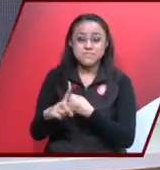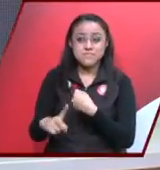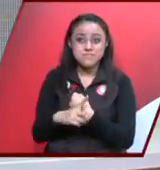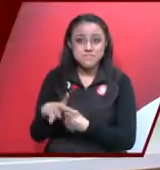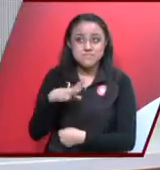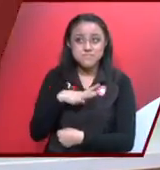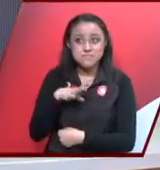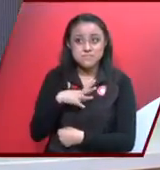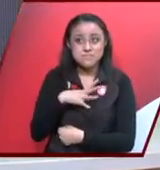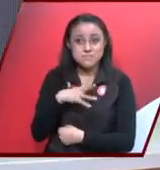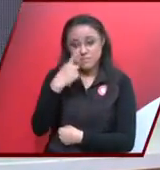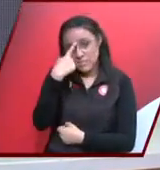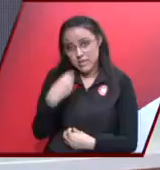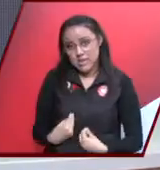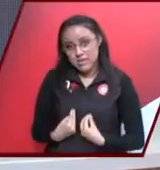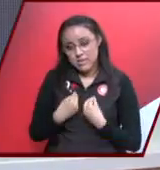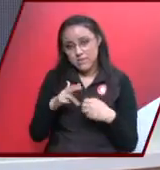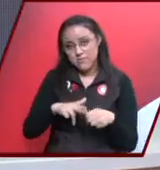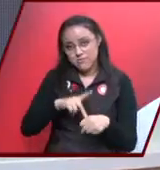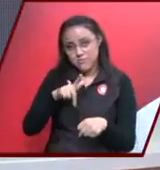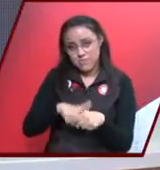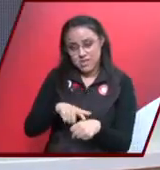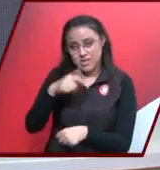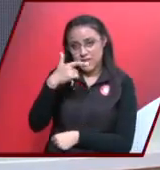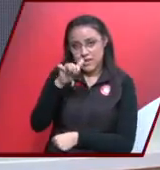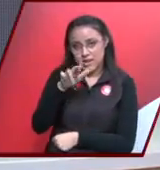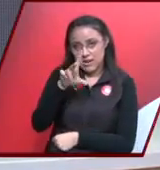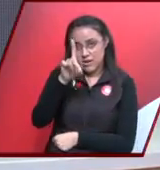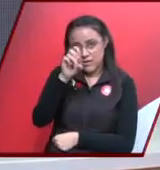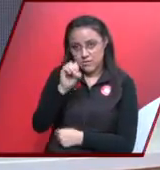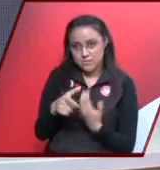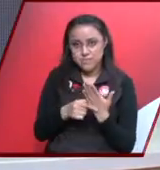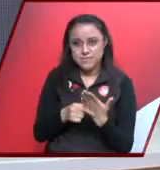obstaculizando el camino en la vida. Gerardo Ayala nos platica esto.